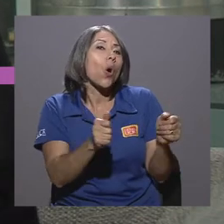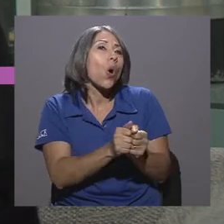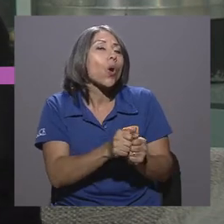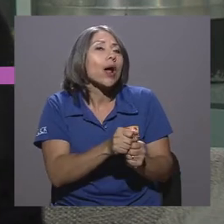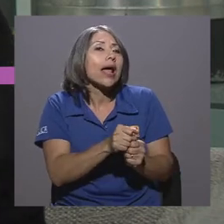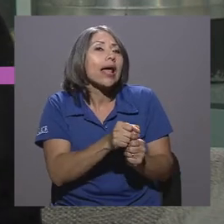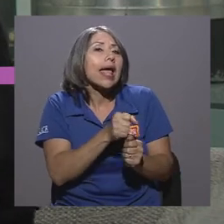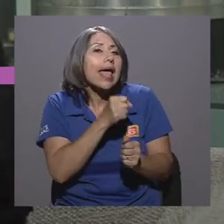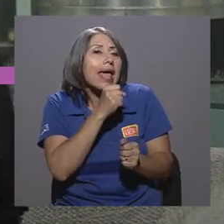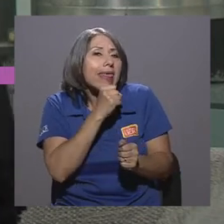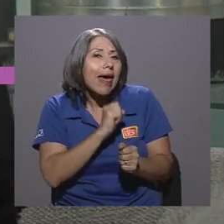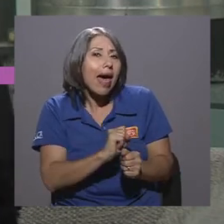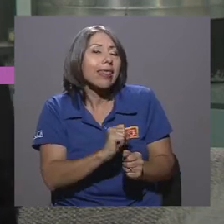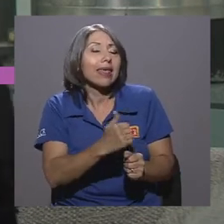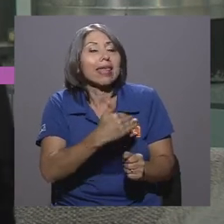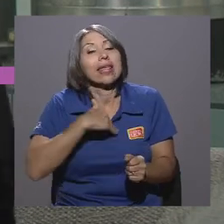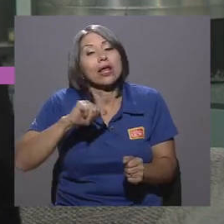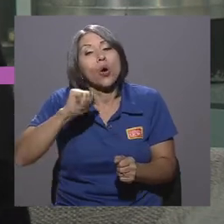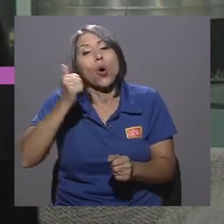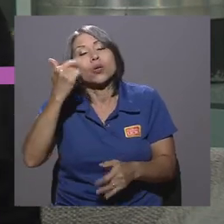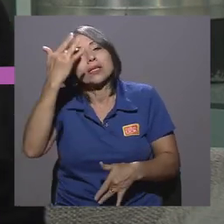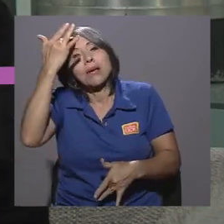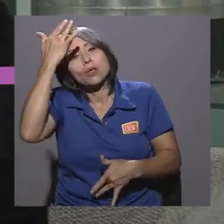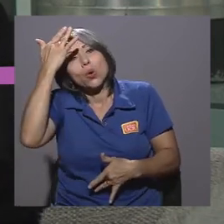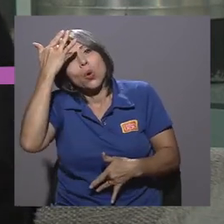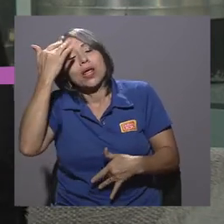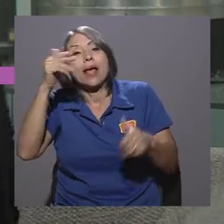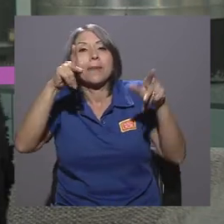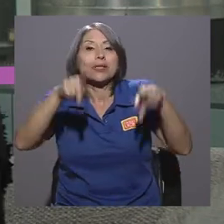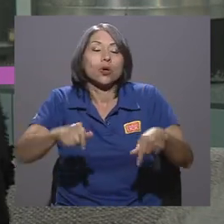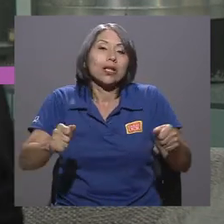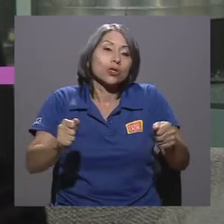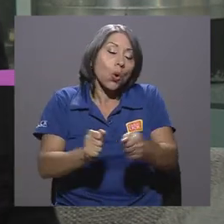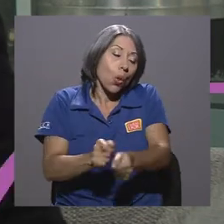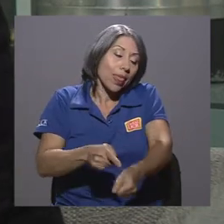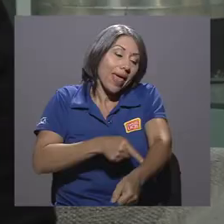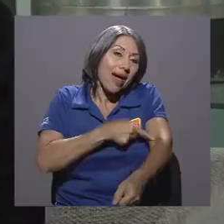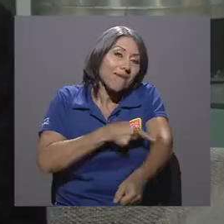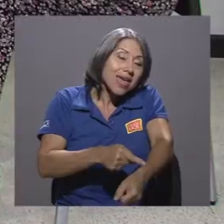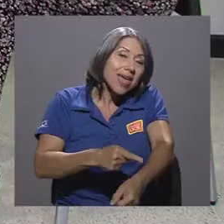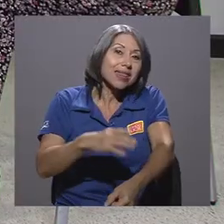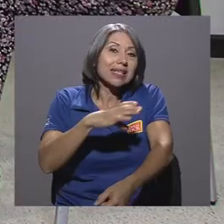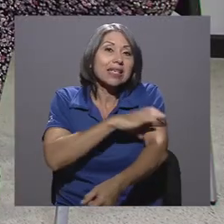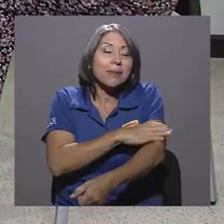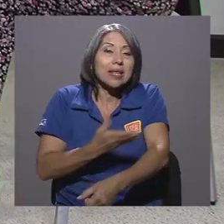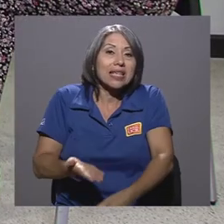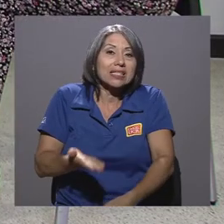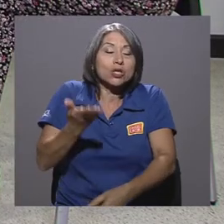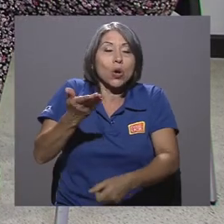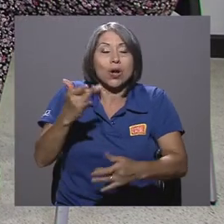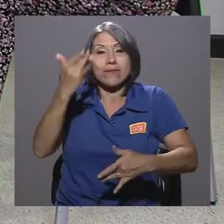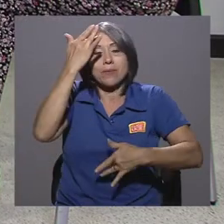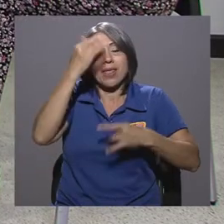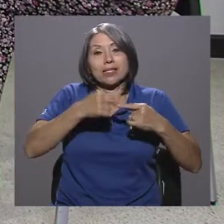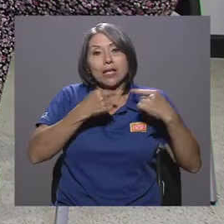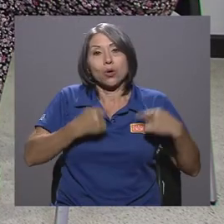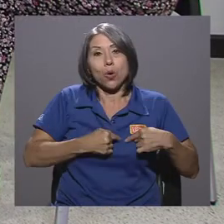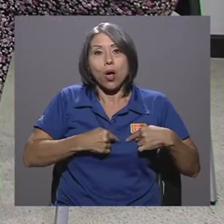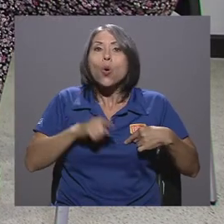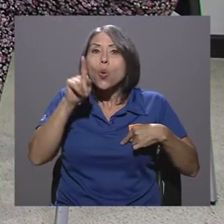patologías subyacentes, que tienen es diabetes, importante. Que tienen hipertensión, enfermedades cardiovasculares. O sea, una persona